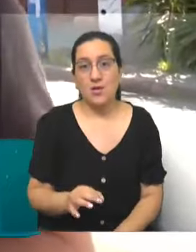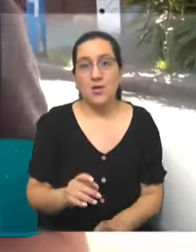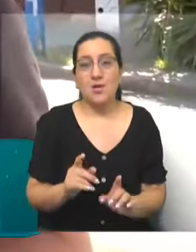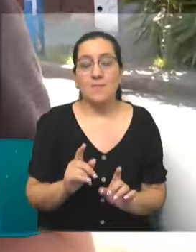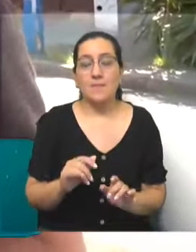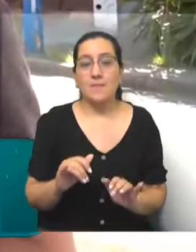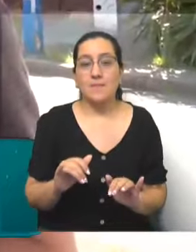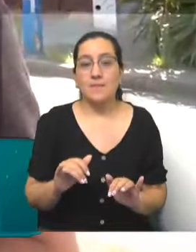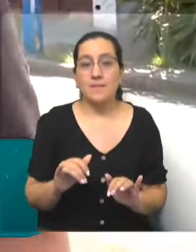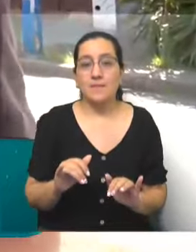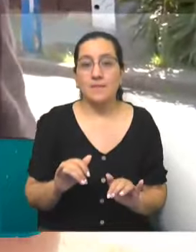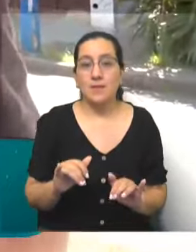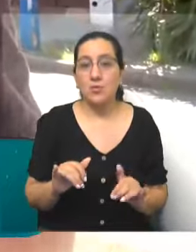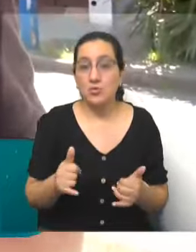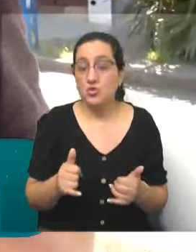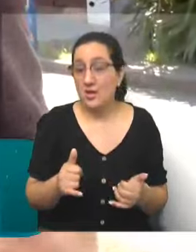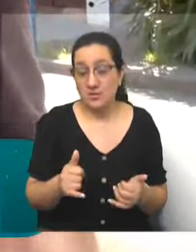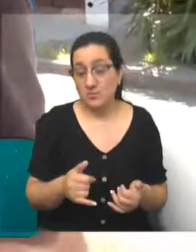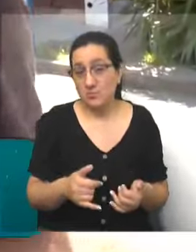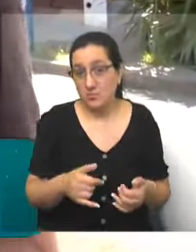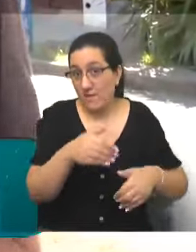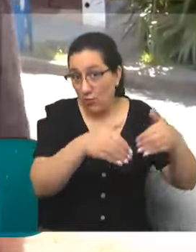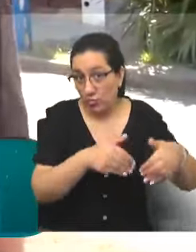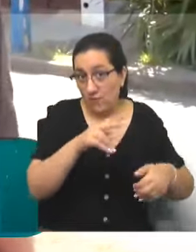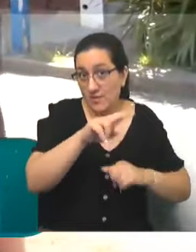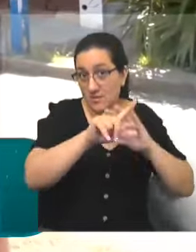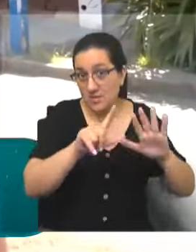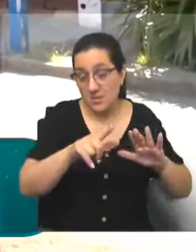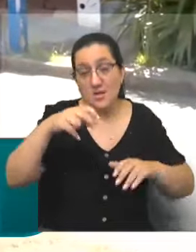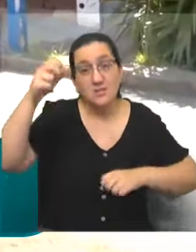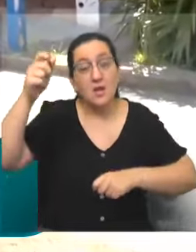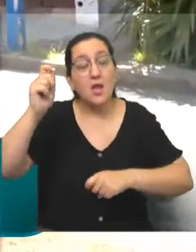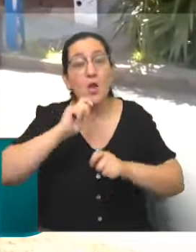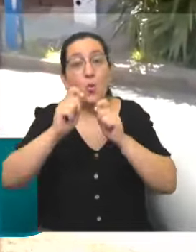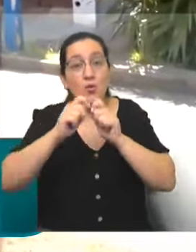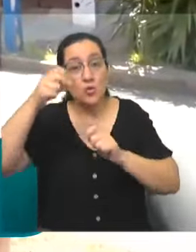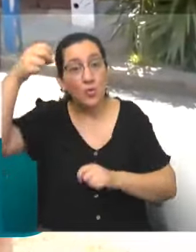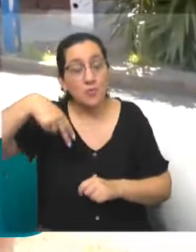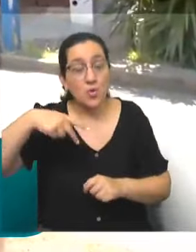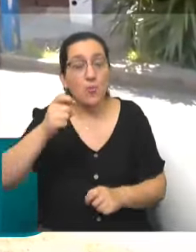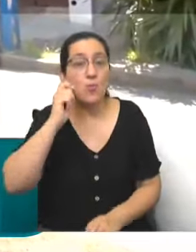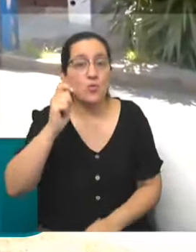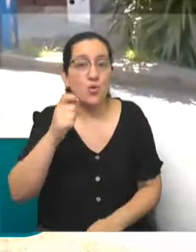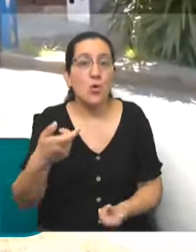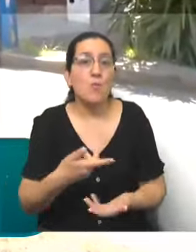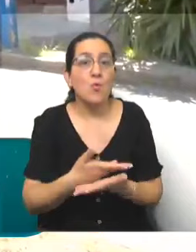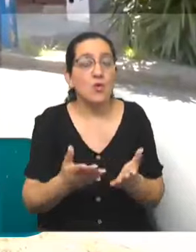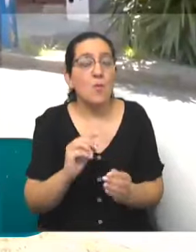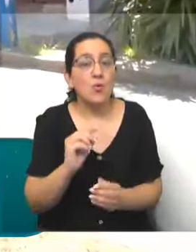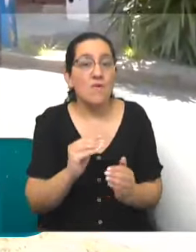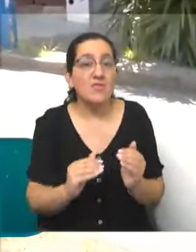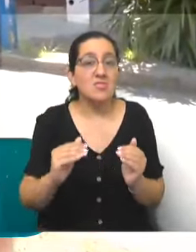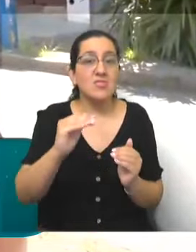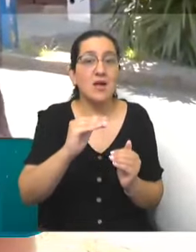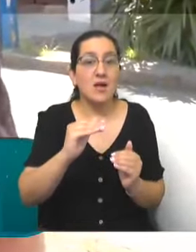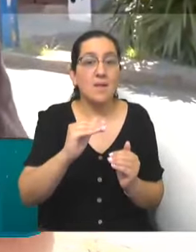vez concretada esta, las encuestas de opinión pública muestran un panorama con cierta ventaja